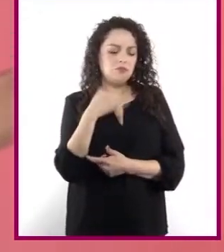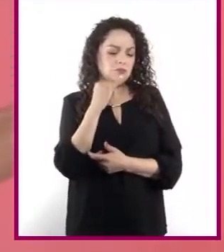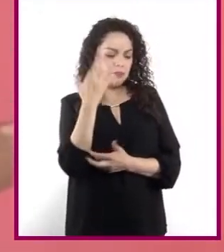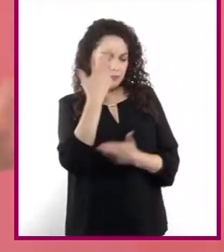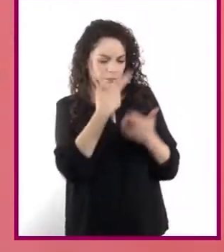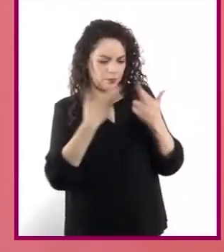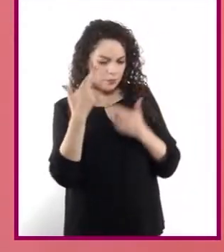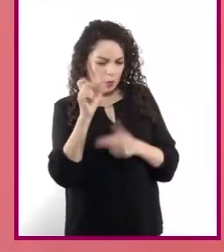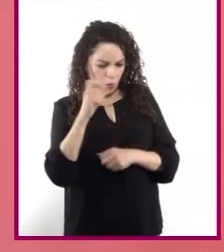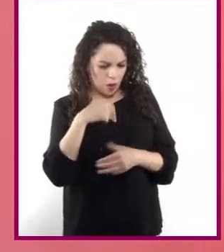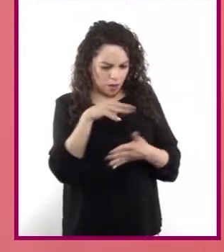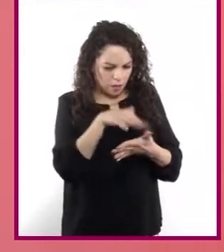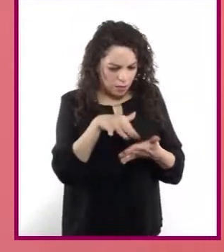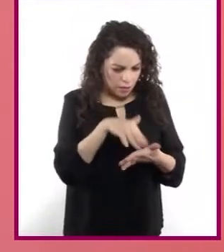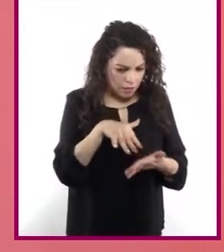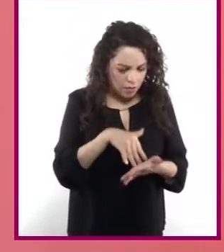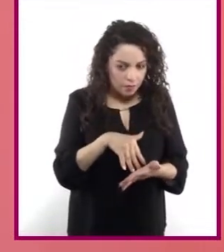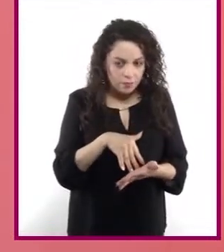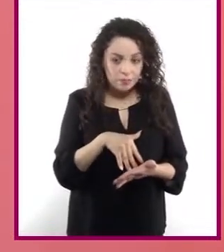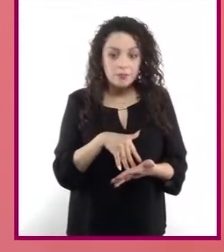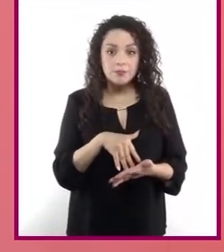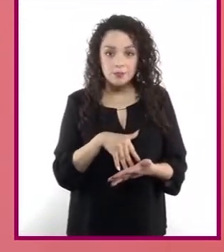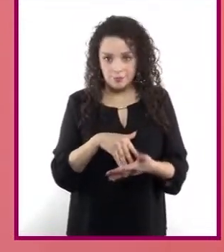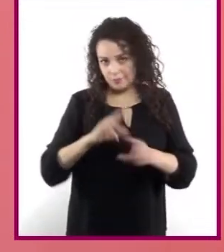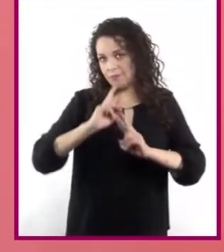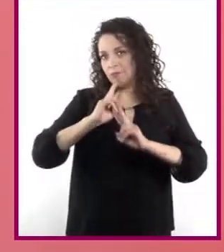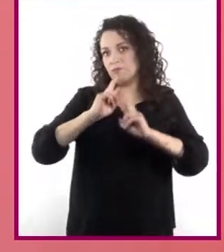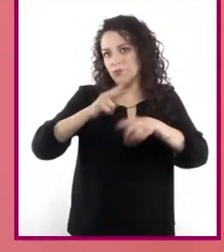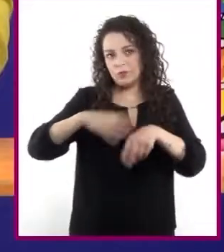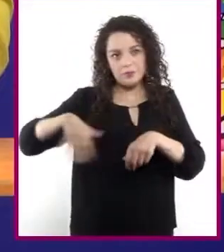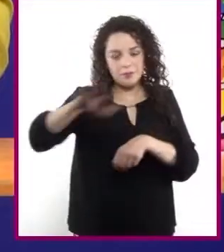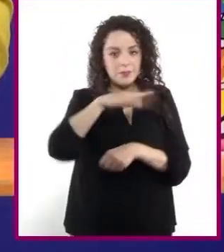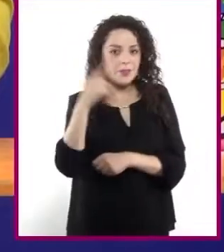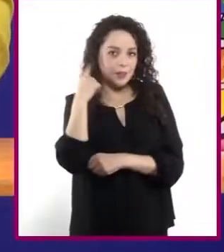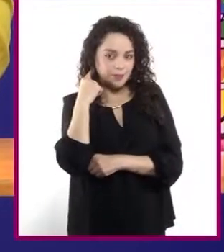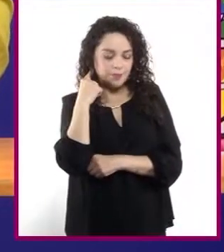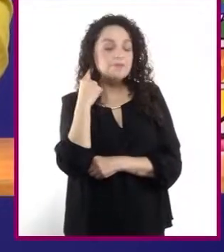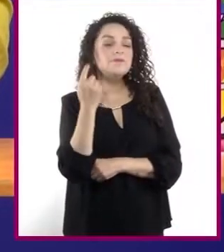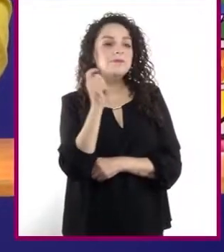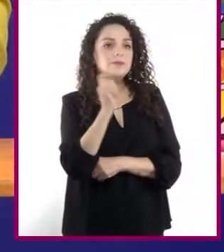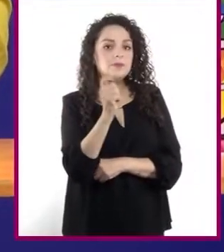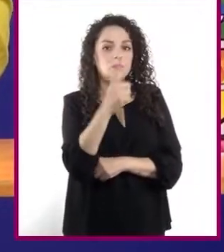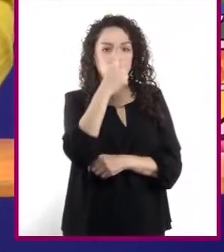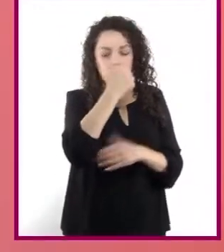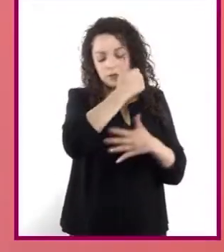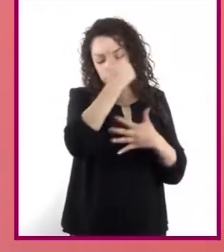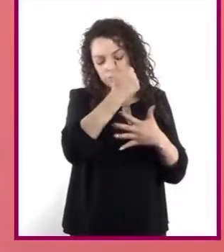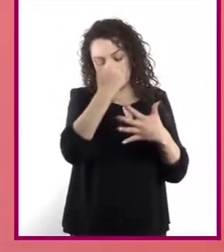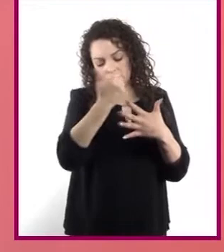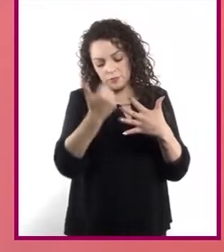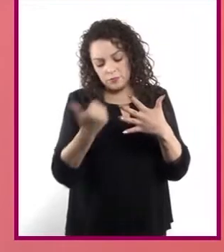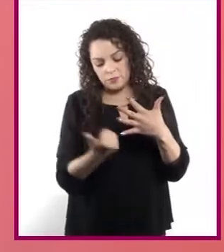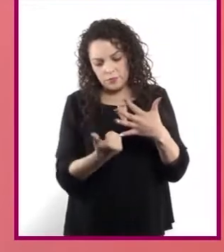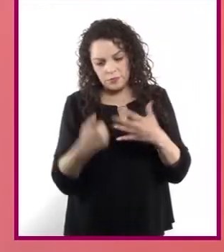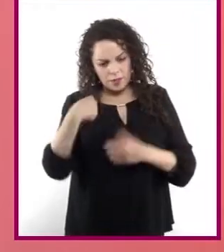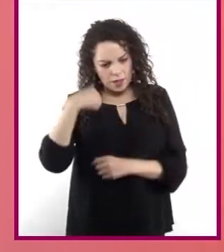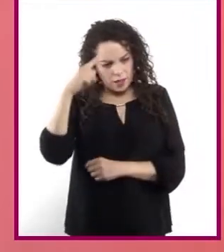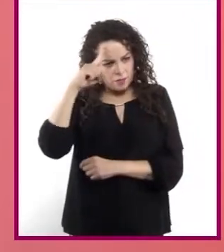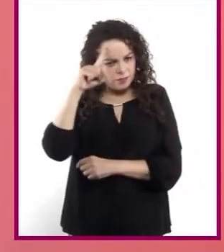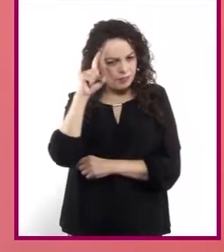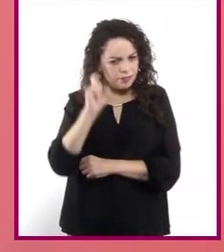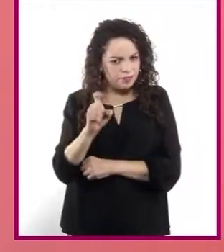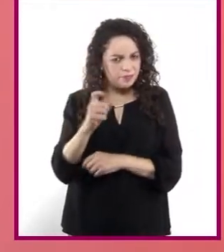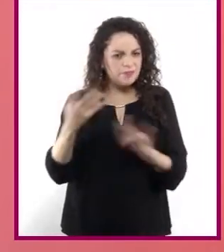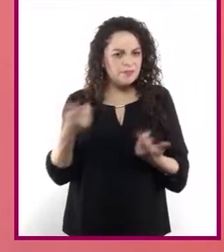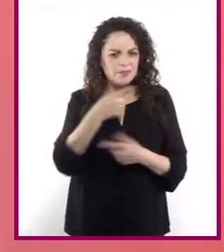al leerlo, en voz alta obviamente, tomé en cuenta cada situación y me pregunté, ¿qué